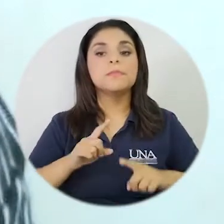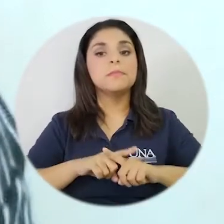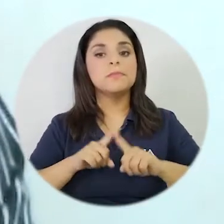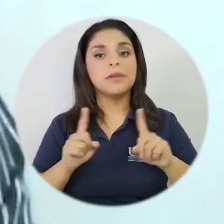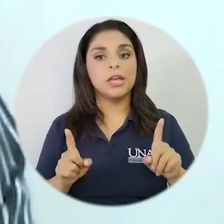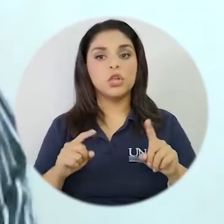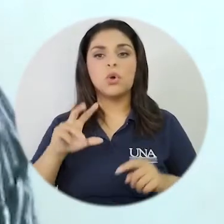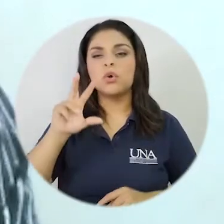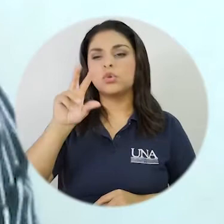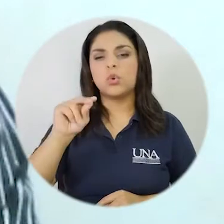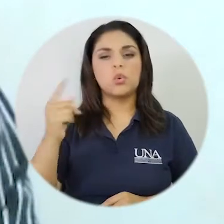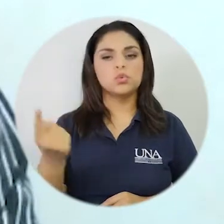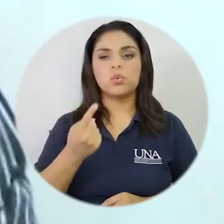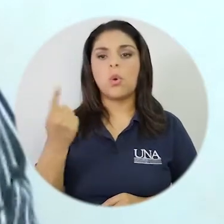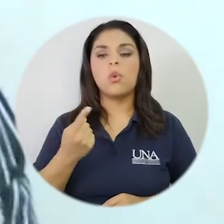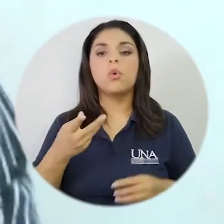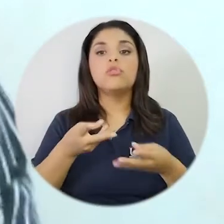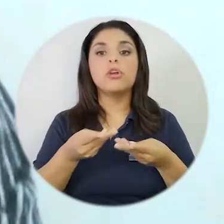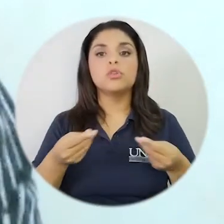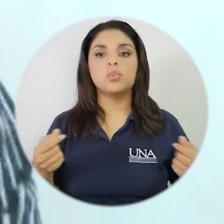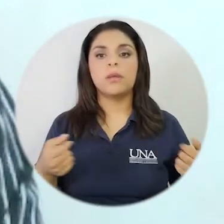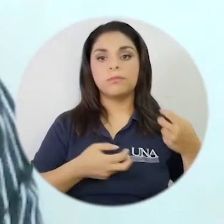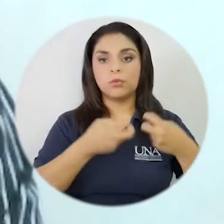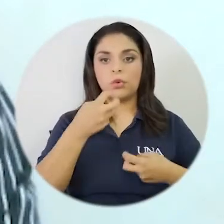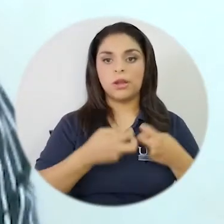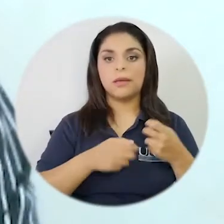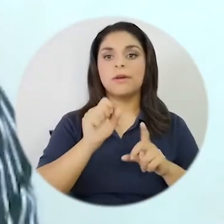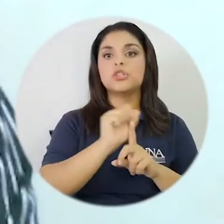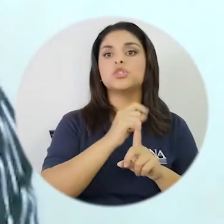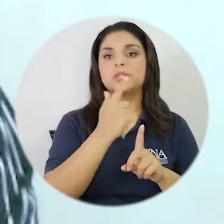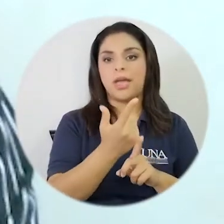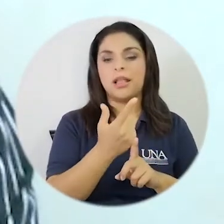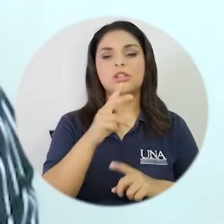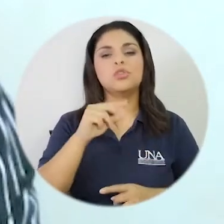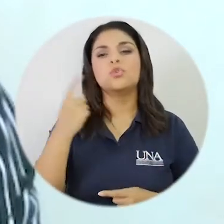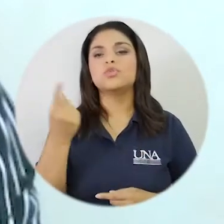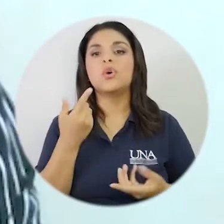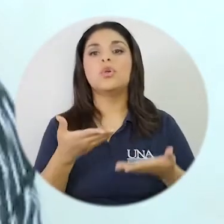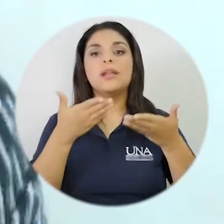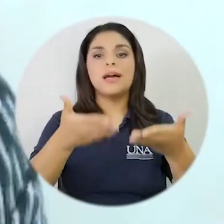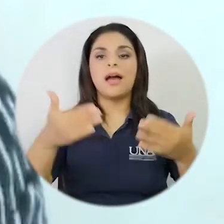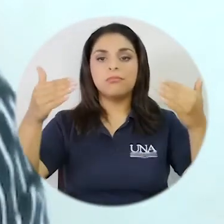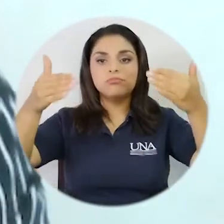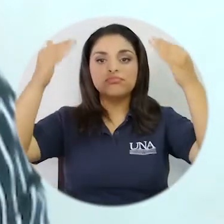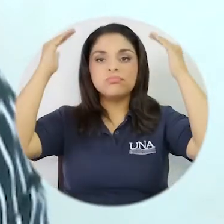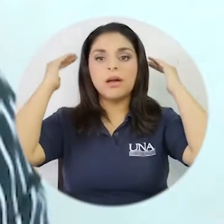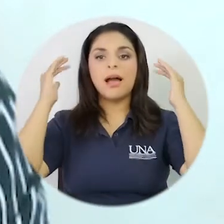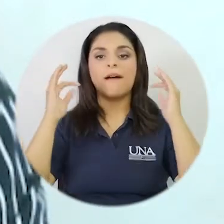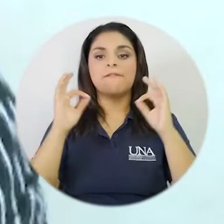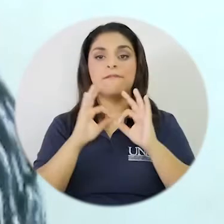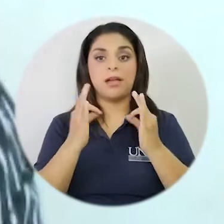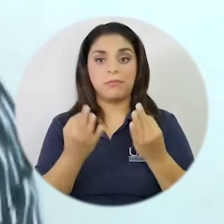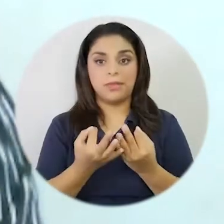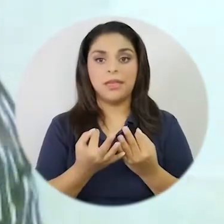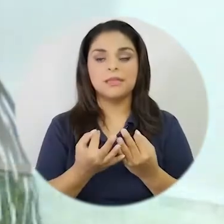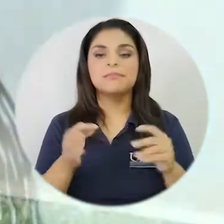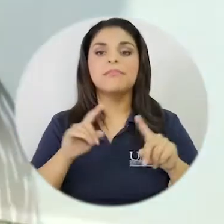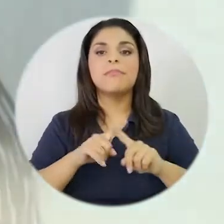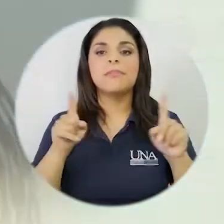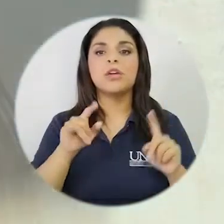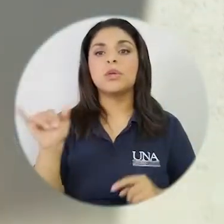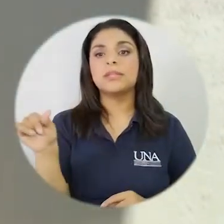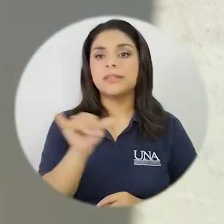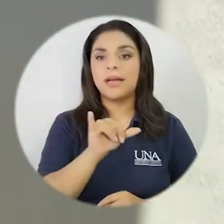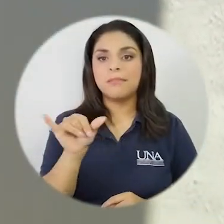un problema social, no solo le brinda un techo a las familias, sino que también